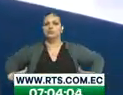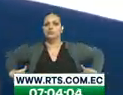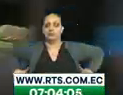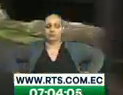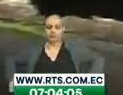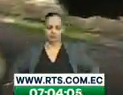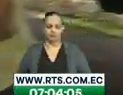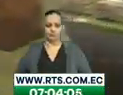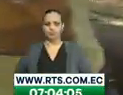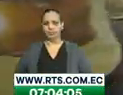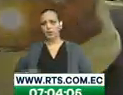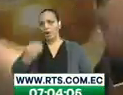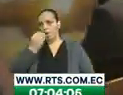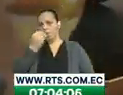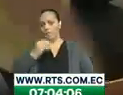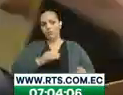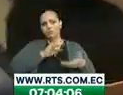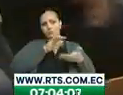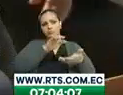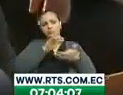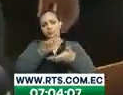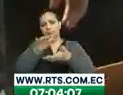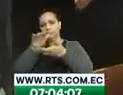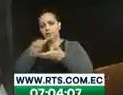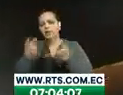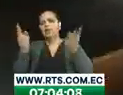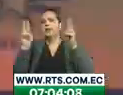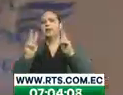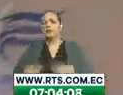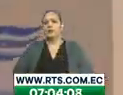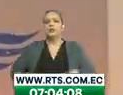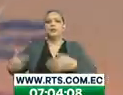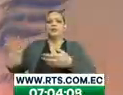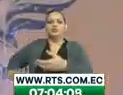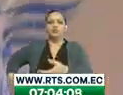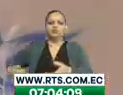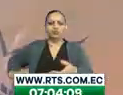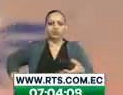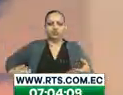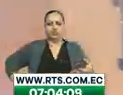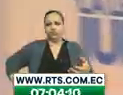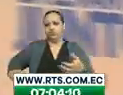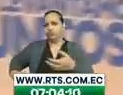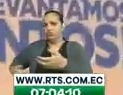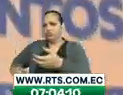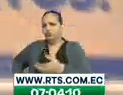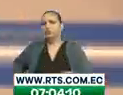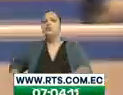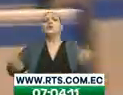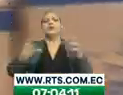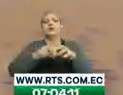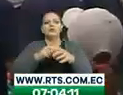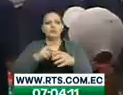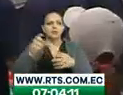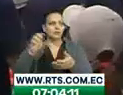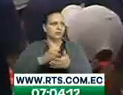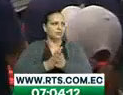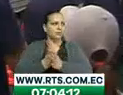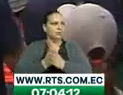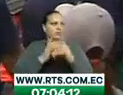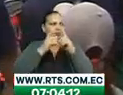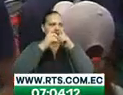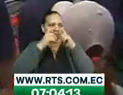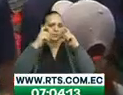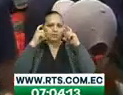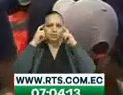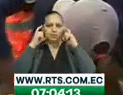ello, no detienen la marcha de las campañas de desinfección. En un momento, el Ministerio de Salud justamente dijo que en febrero, antes de que